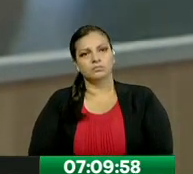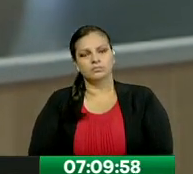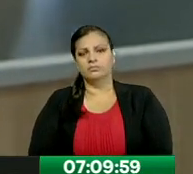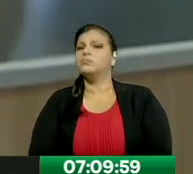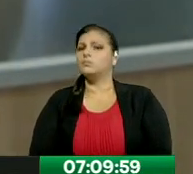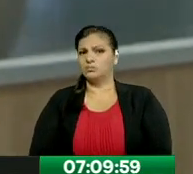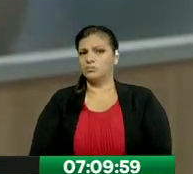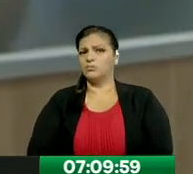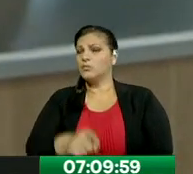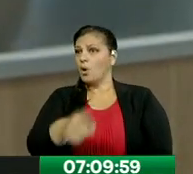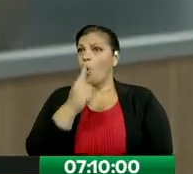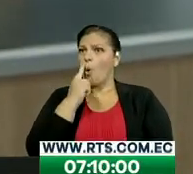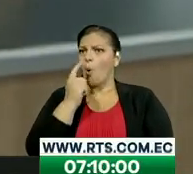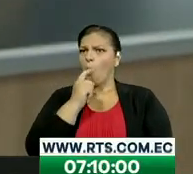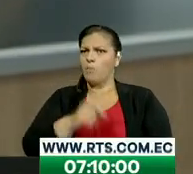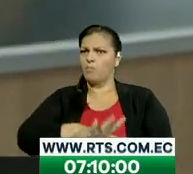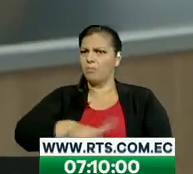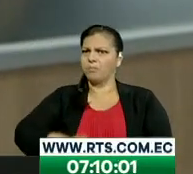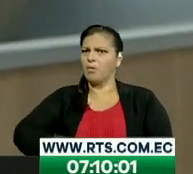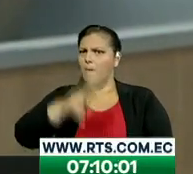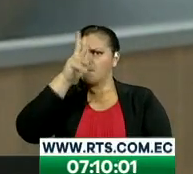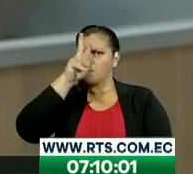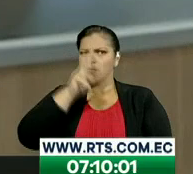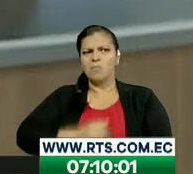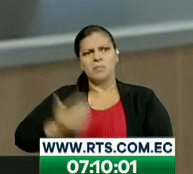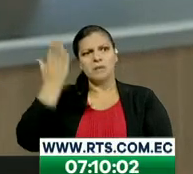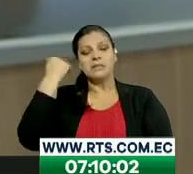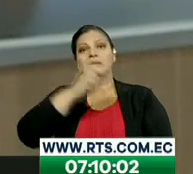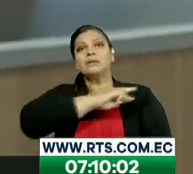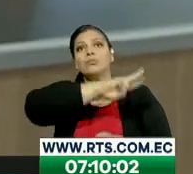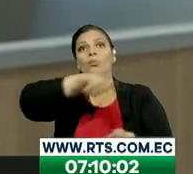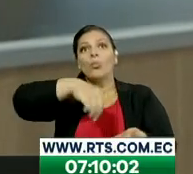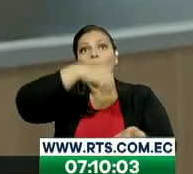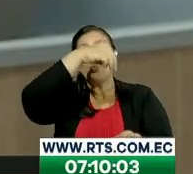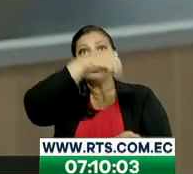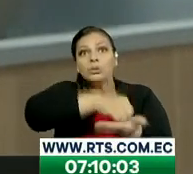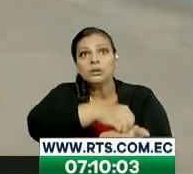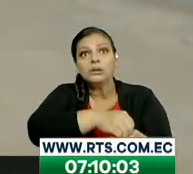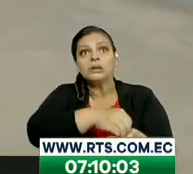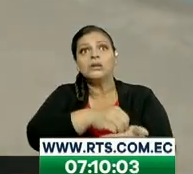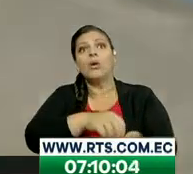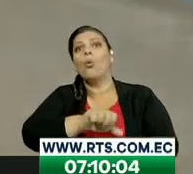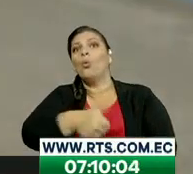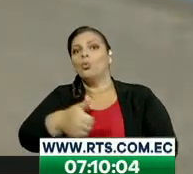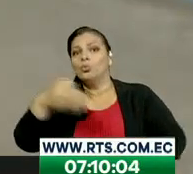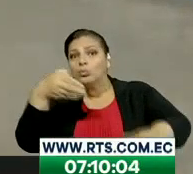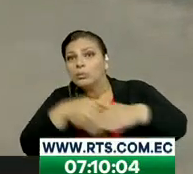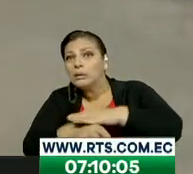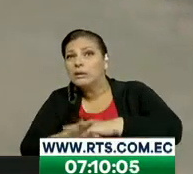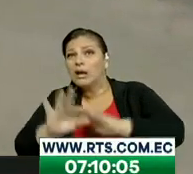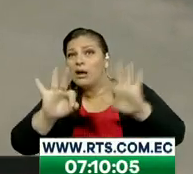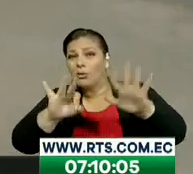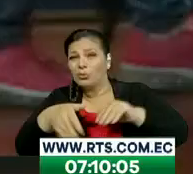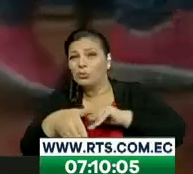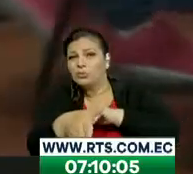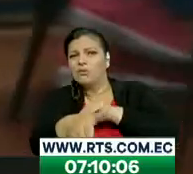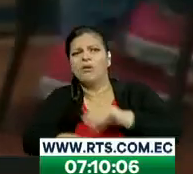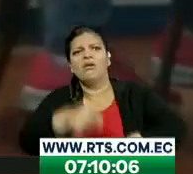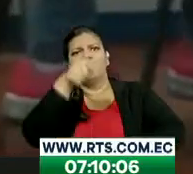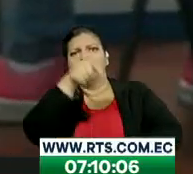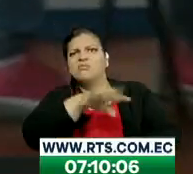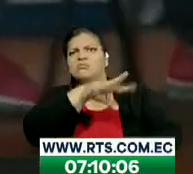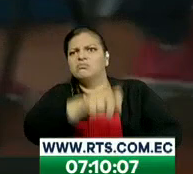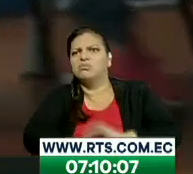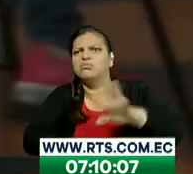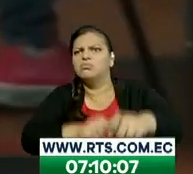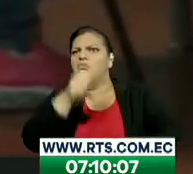tiene sus antecedentes, tiene un proceso de tráfico de drogas. Ella agradece a los habitantes de este barrio y también a los